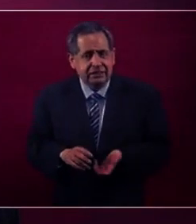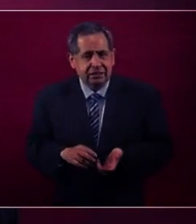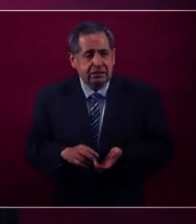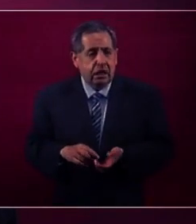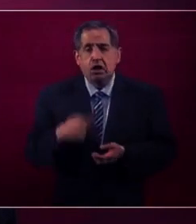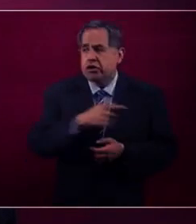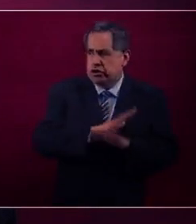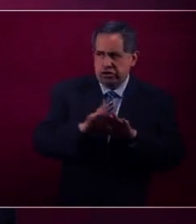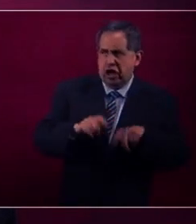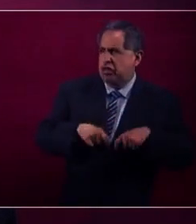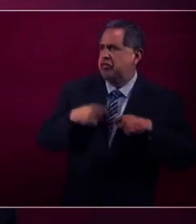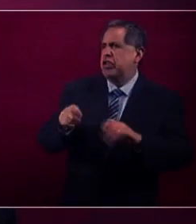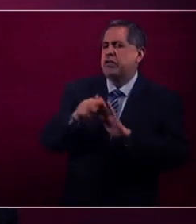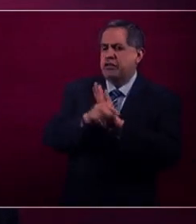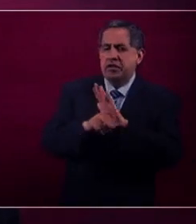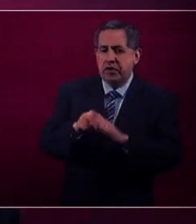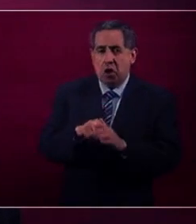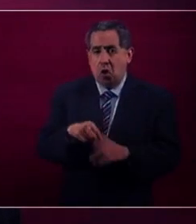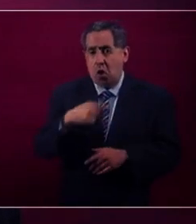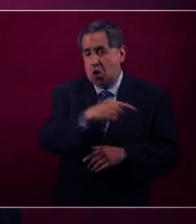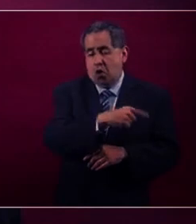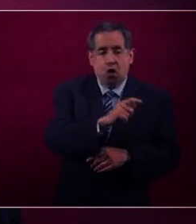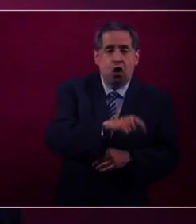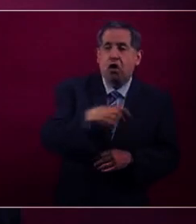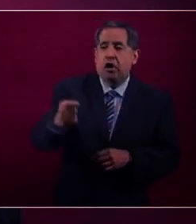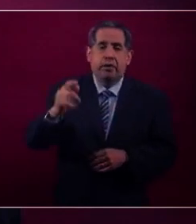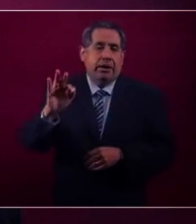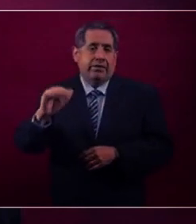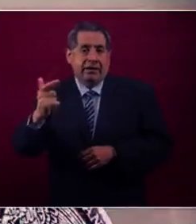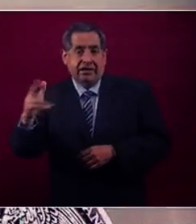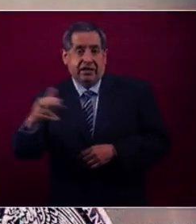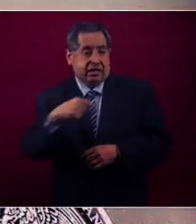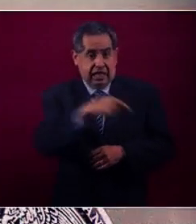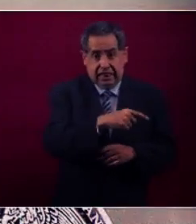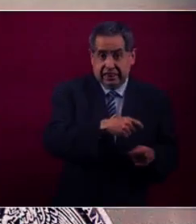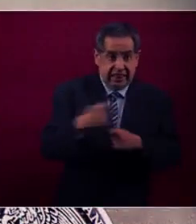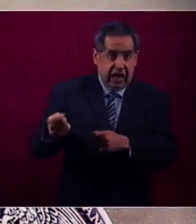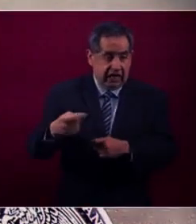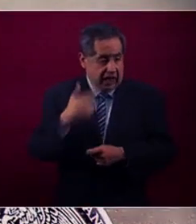entregó el señor Lozoya a la Fiscalía.